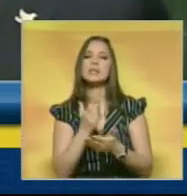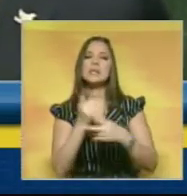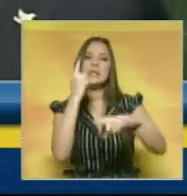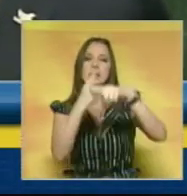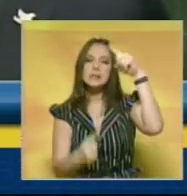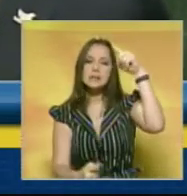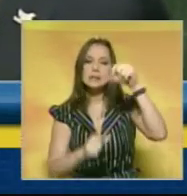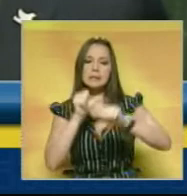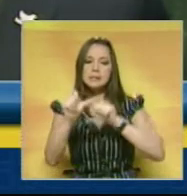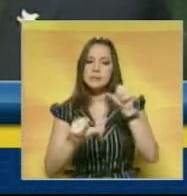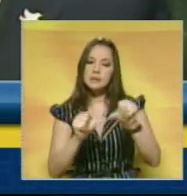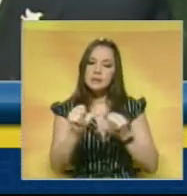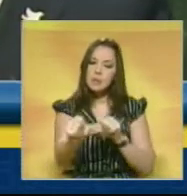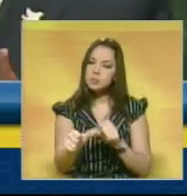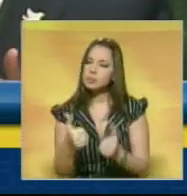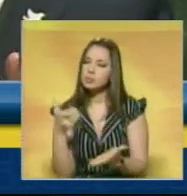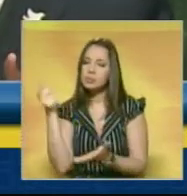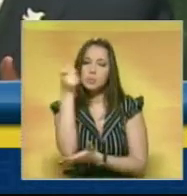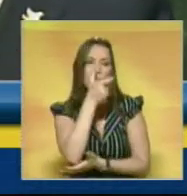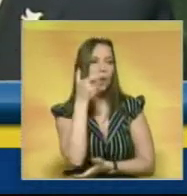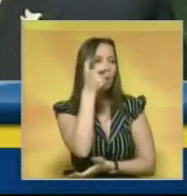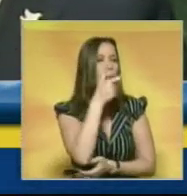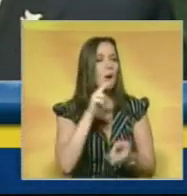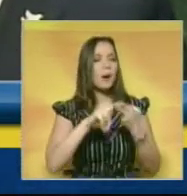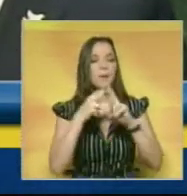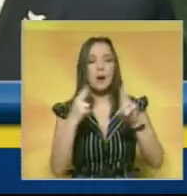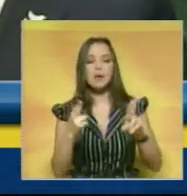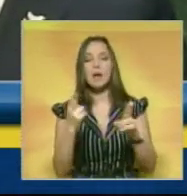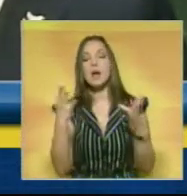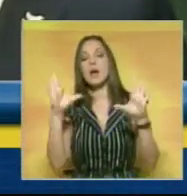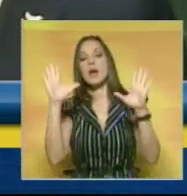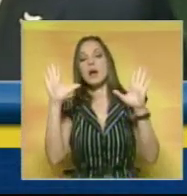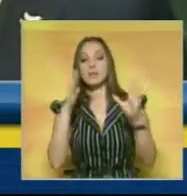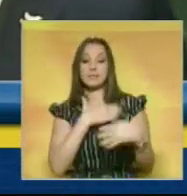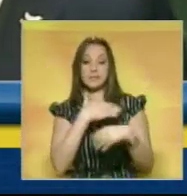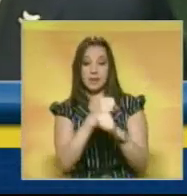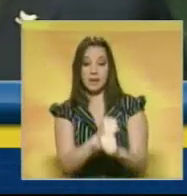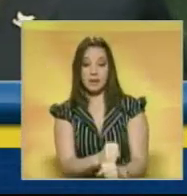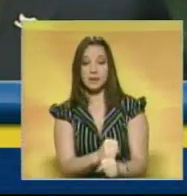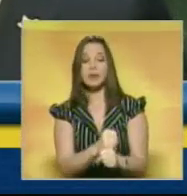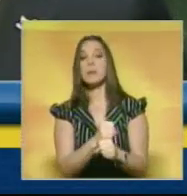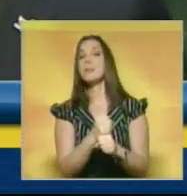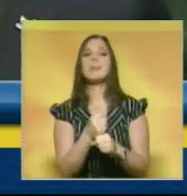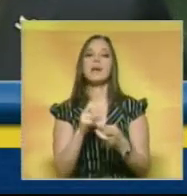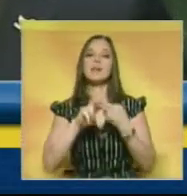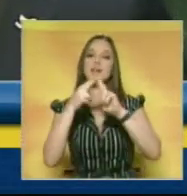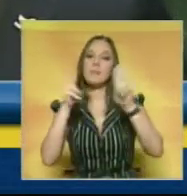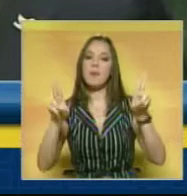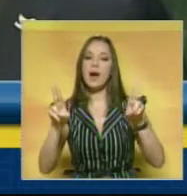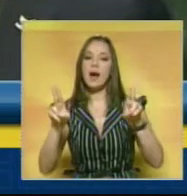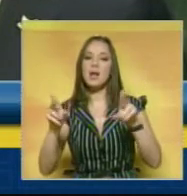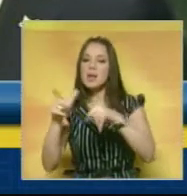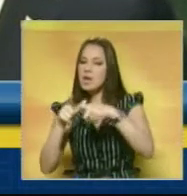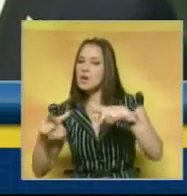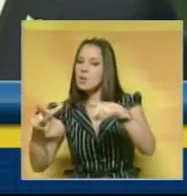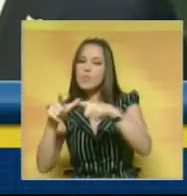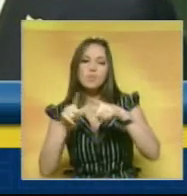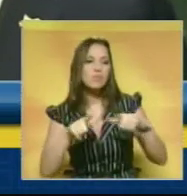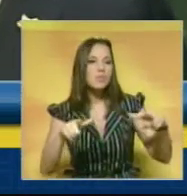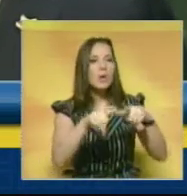tiempo, entonces habrá una esperanza para la paz en cualquier lugar del